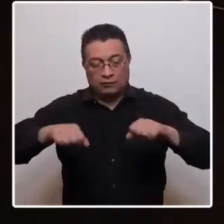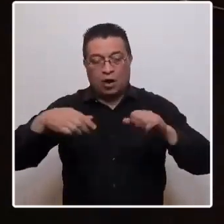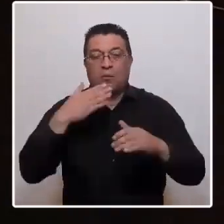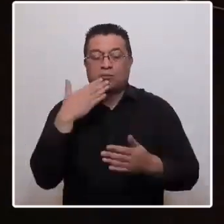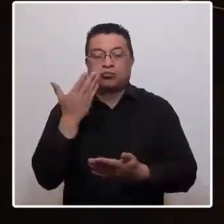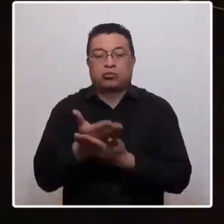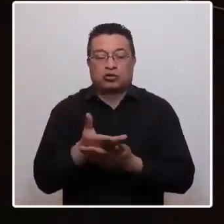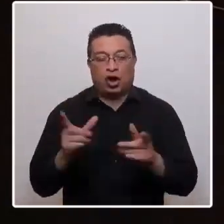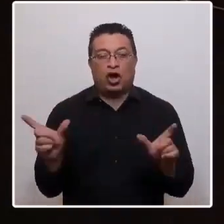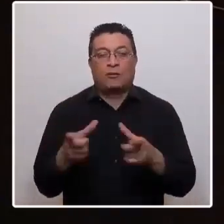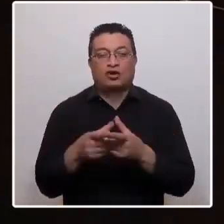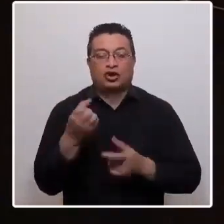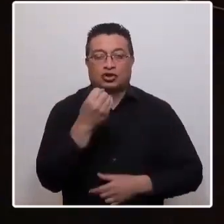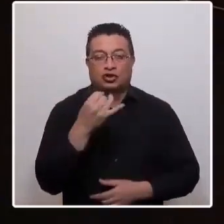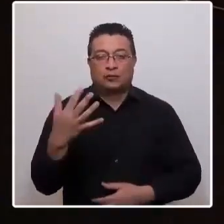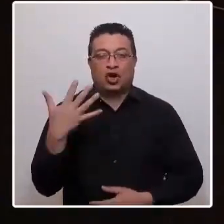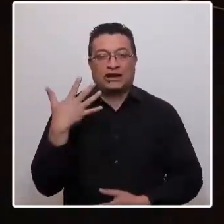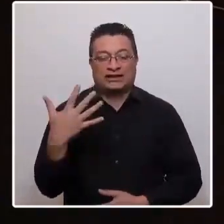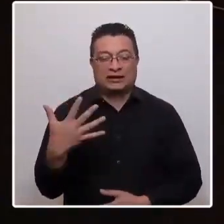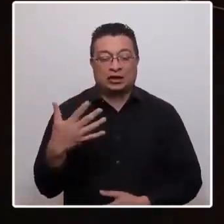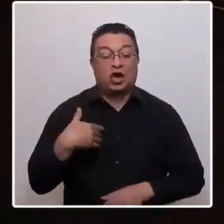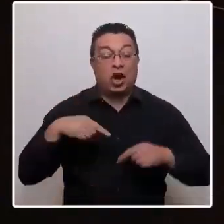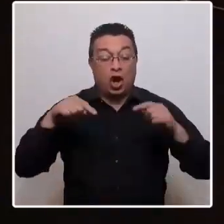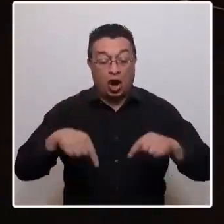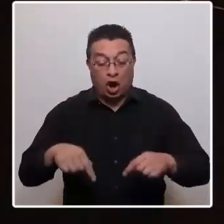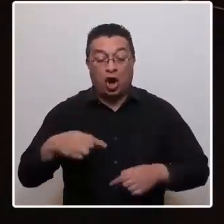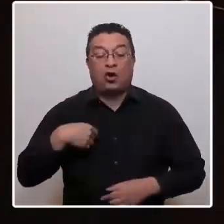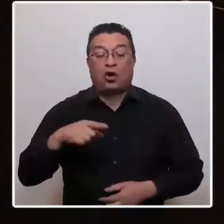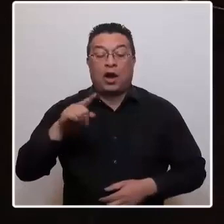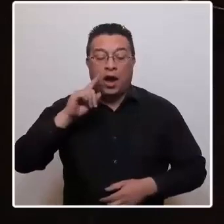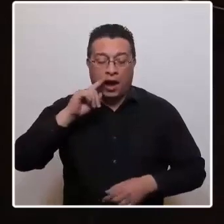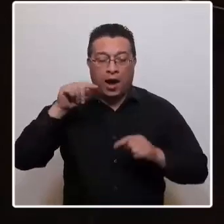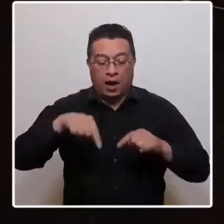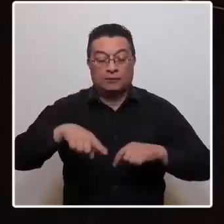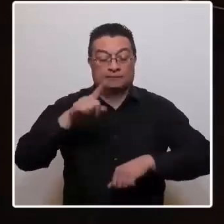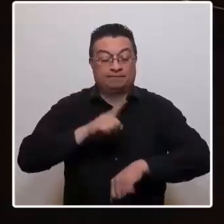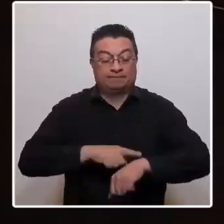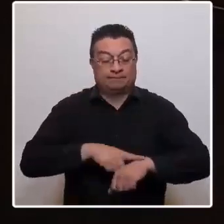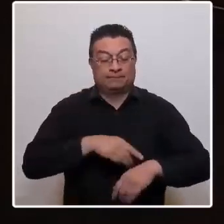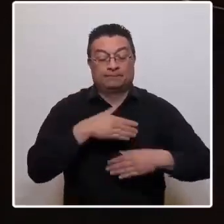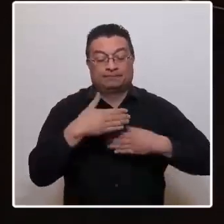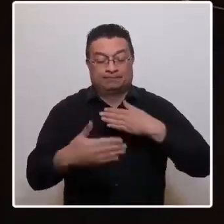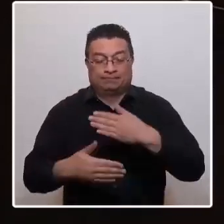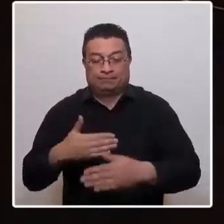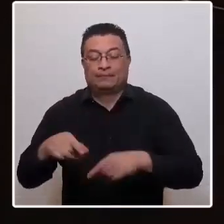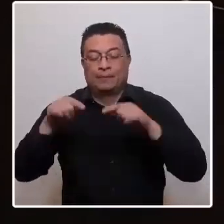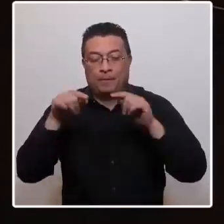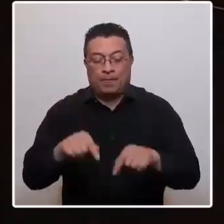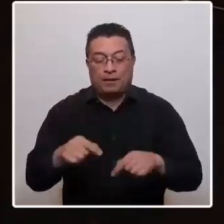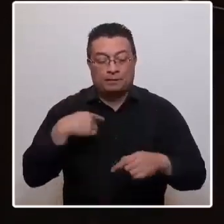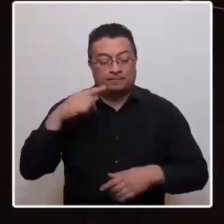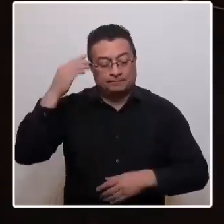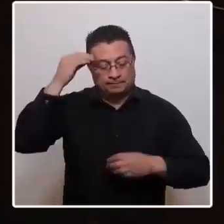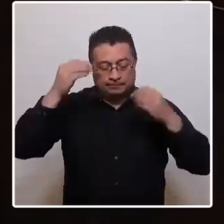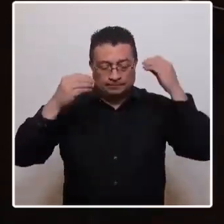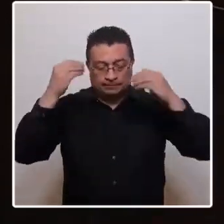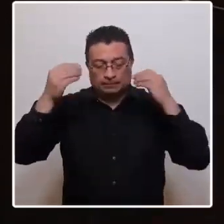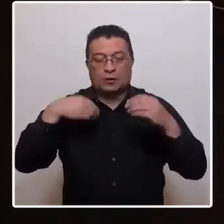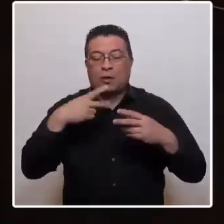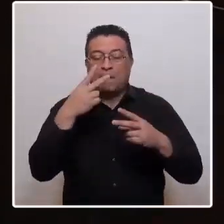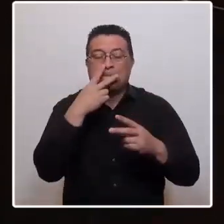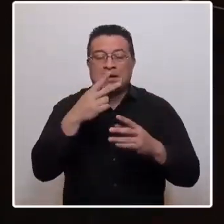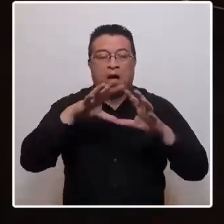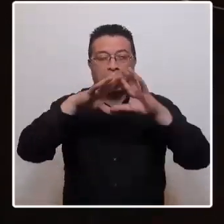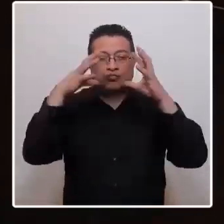Comisión número 5. Hoy estamos viviendo un periodo en la historia de la humanidad que nos convoca a repensar la forma en que habitamos el mundo.